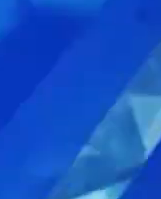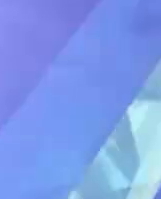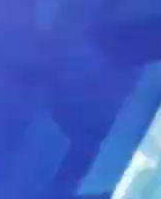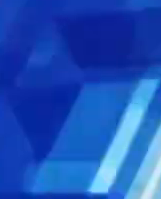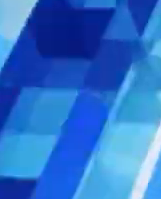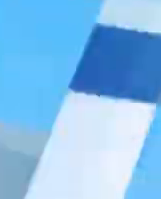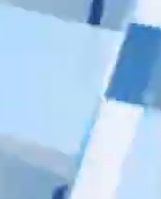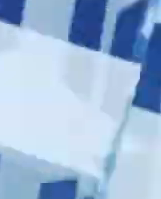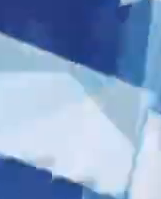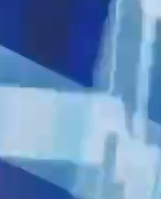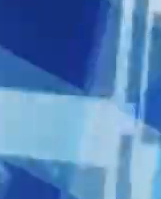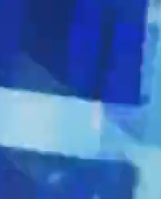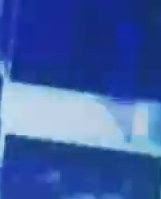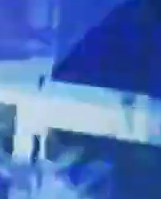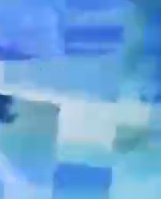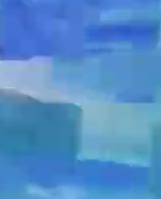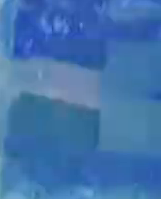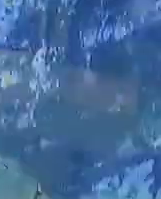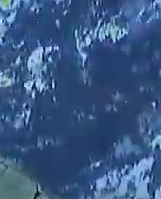1